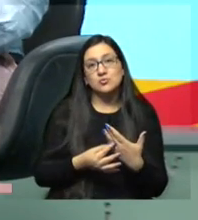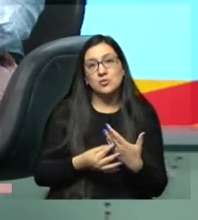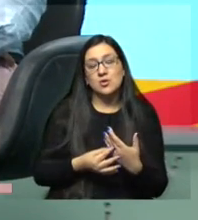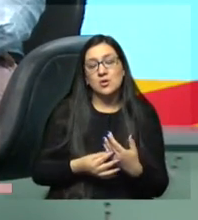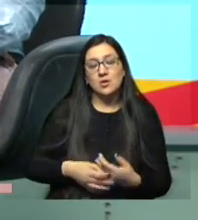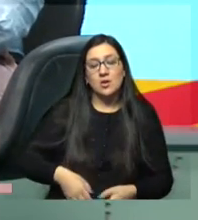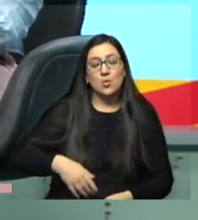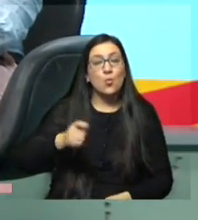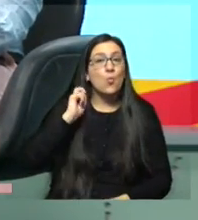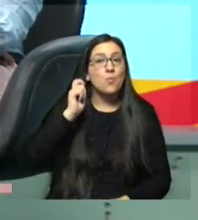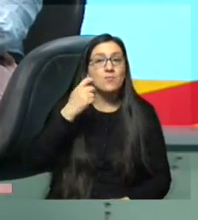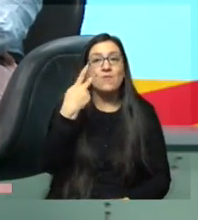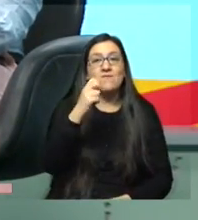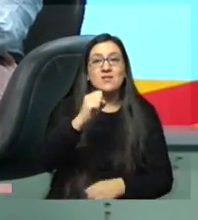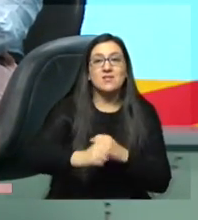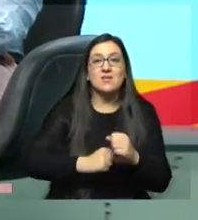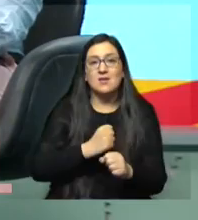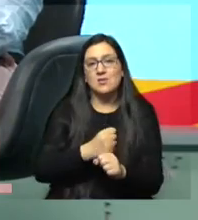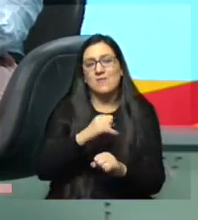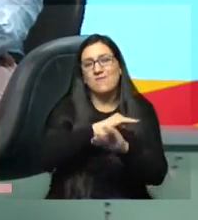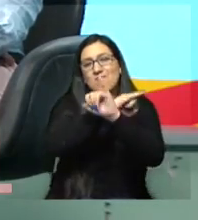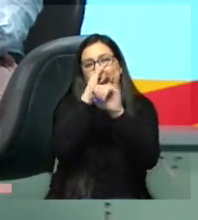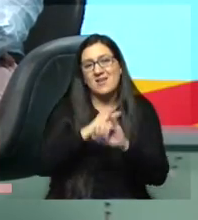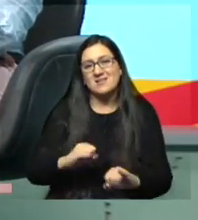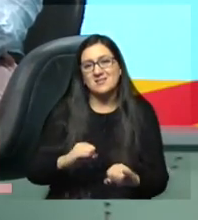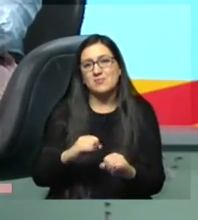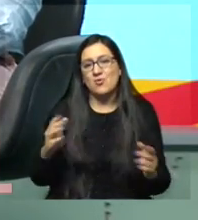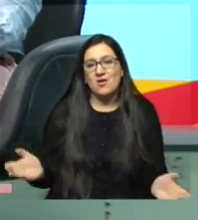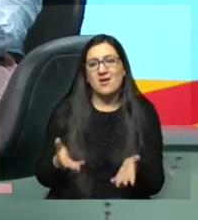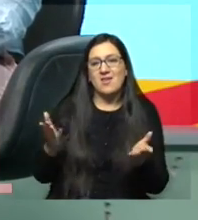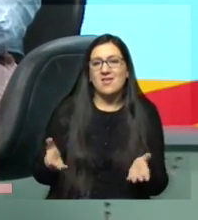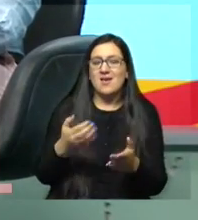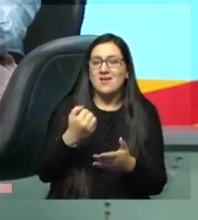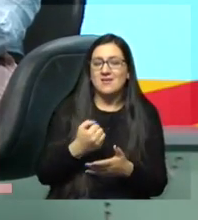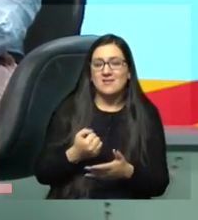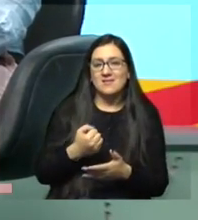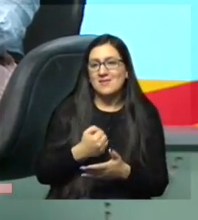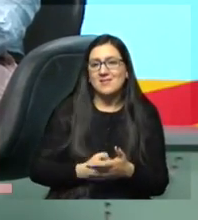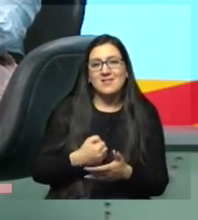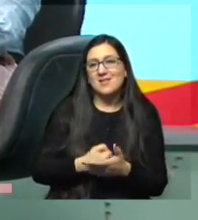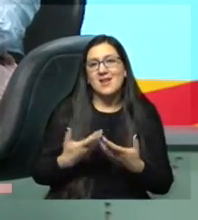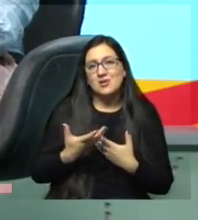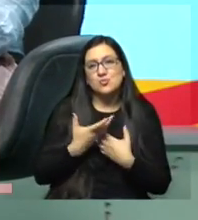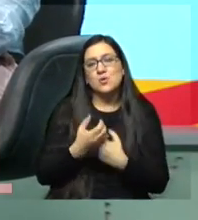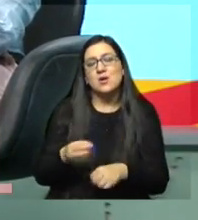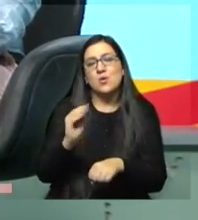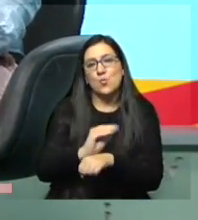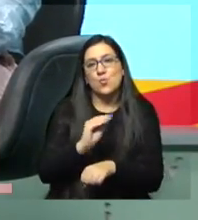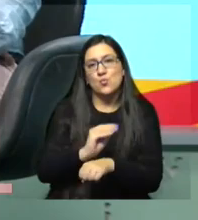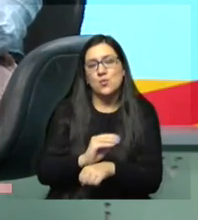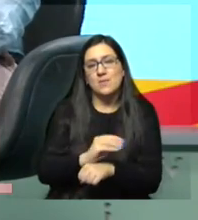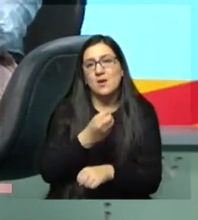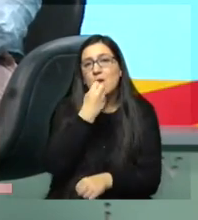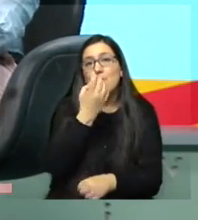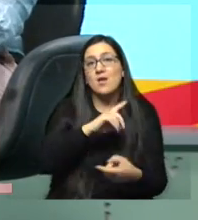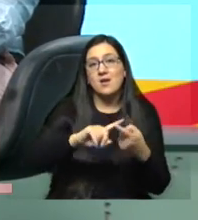estos 20 años, estamos felices por el camino recorrido en esto, bueno, de generar, intentar poner un granito de arena en la cultura de buen trato, pero ahora